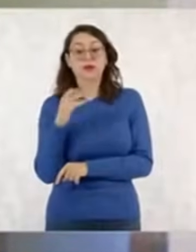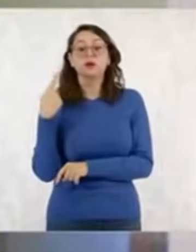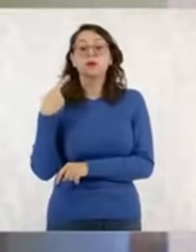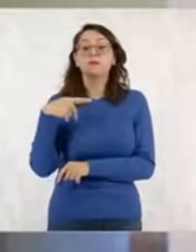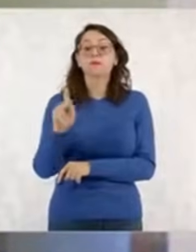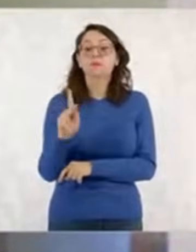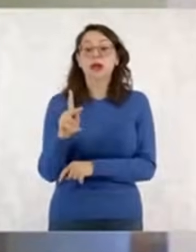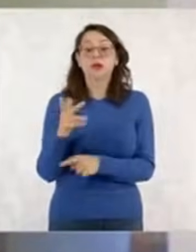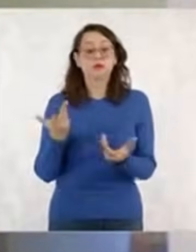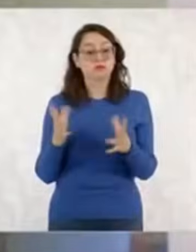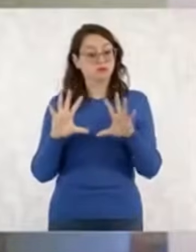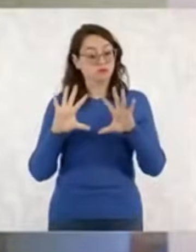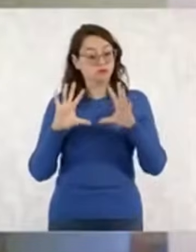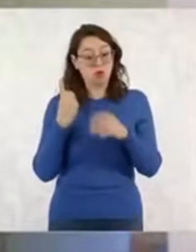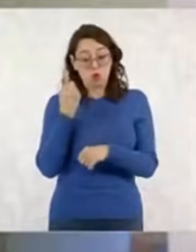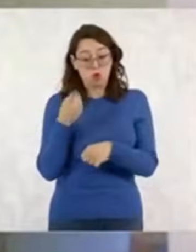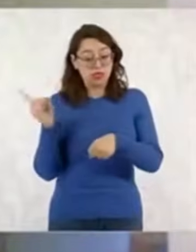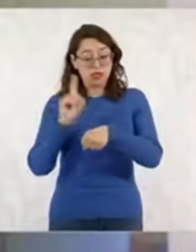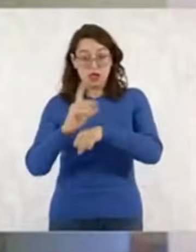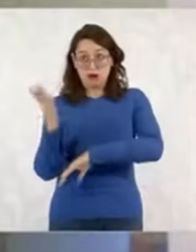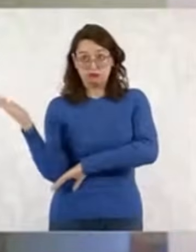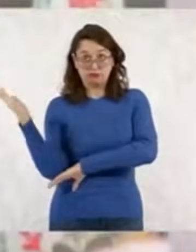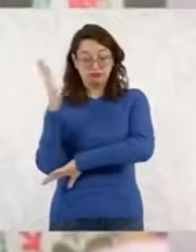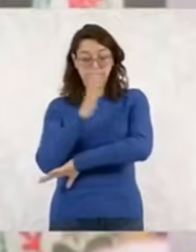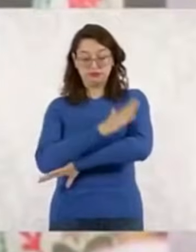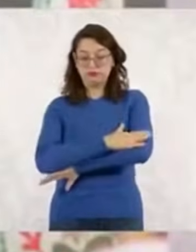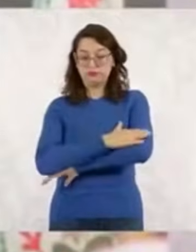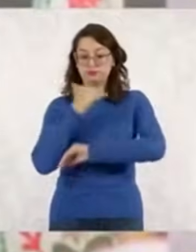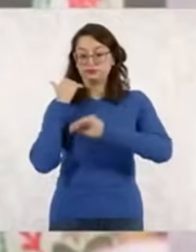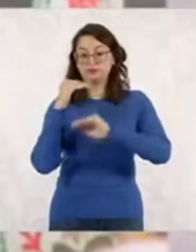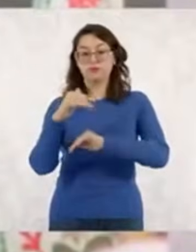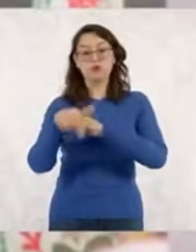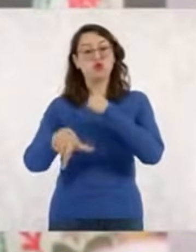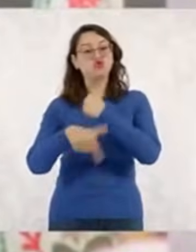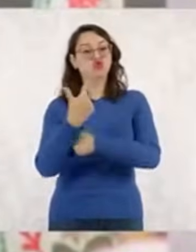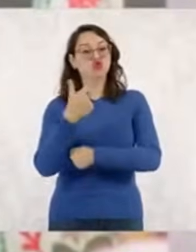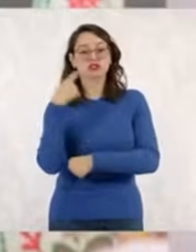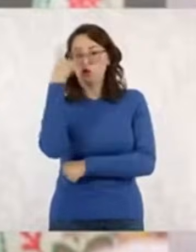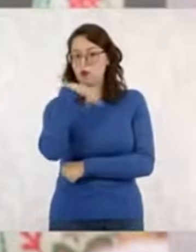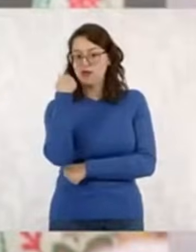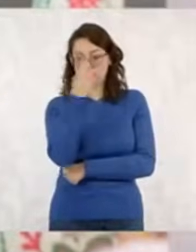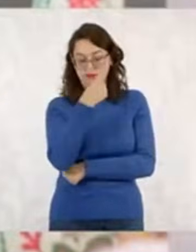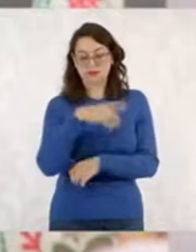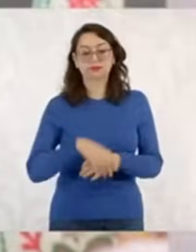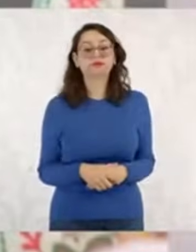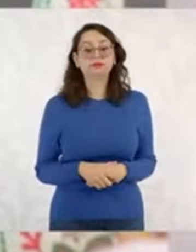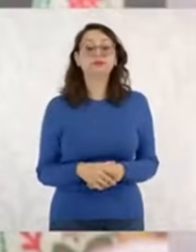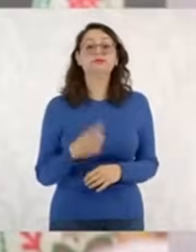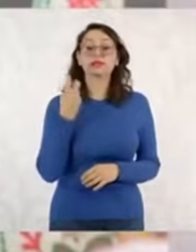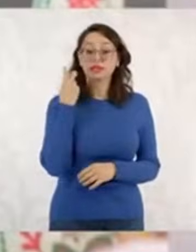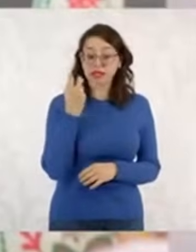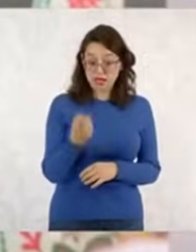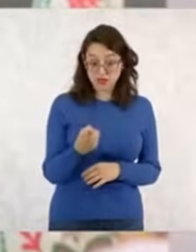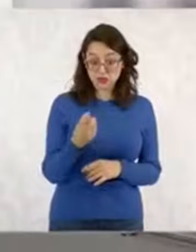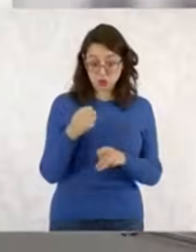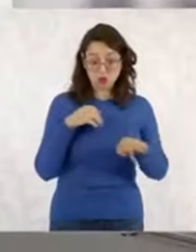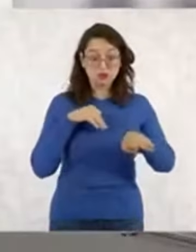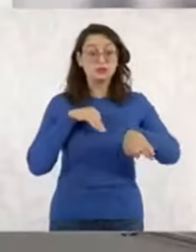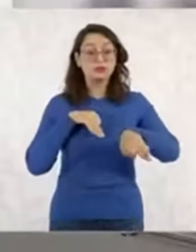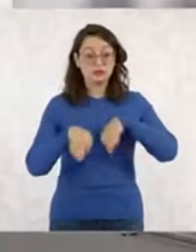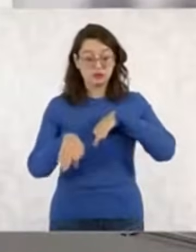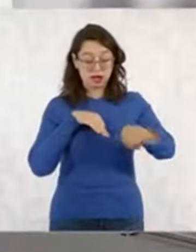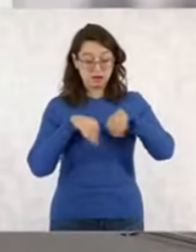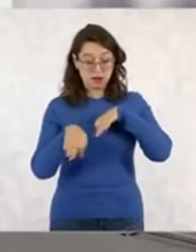horas en un día. En concordancia con lo anterior y tal como se contempla actualmente en la ley, el tiempo de trabajo